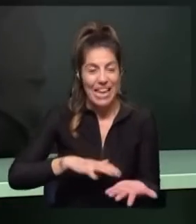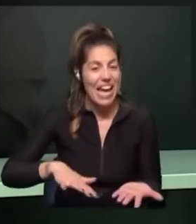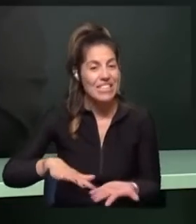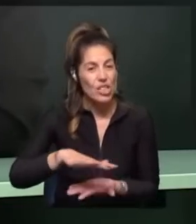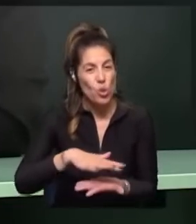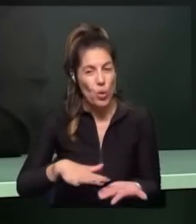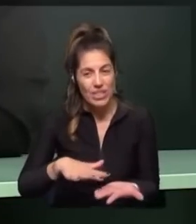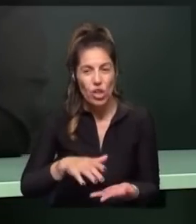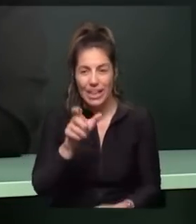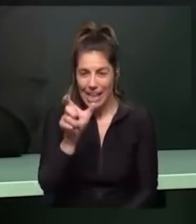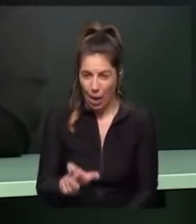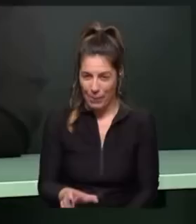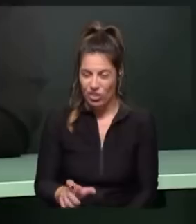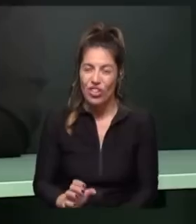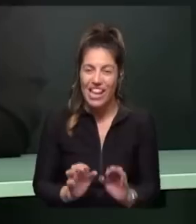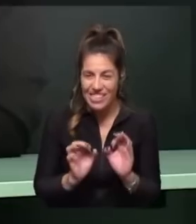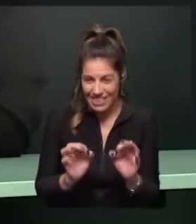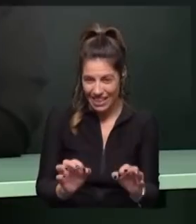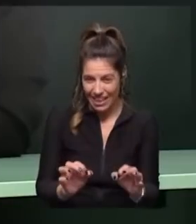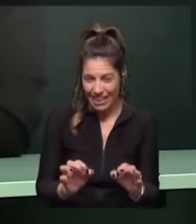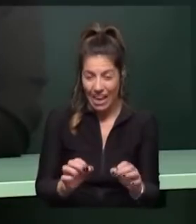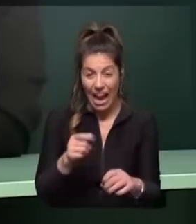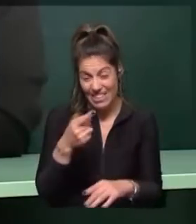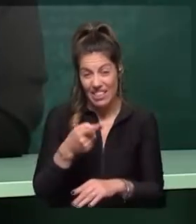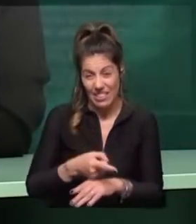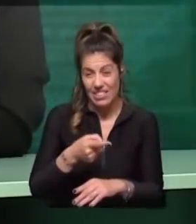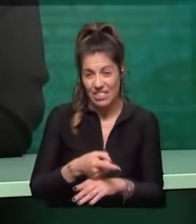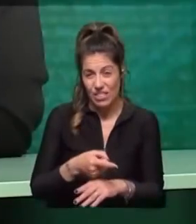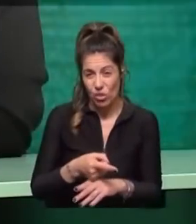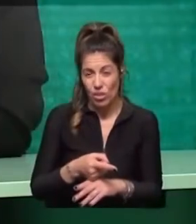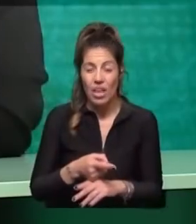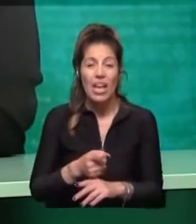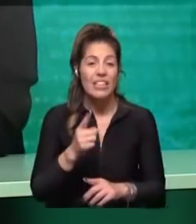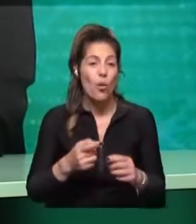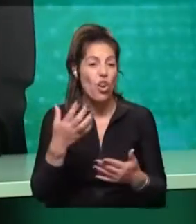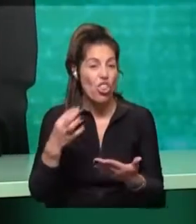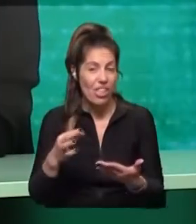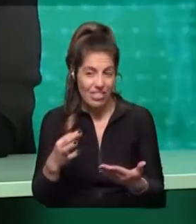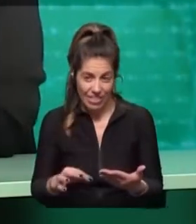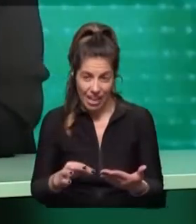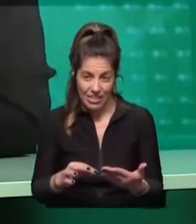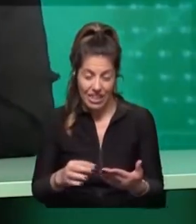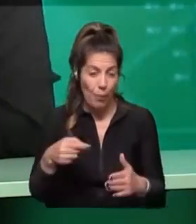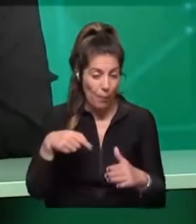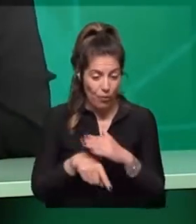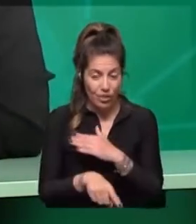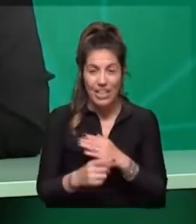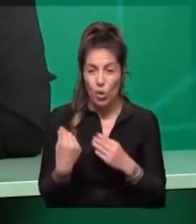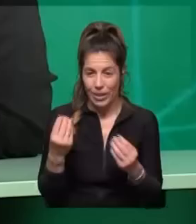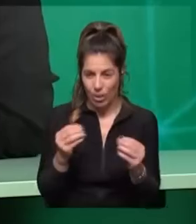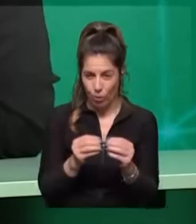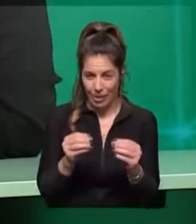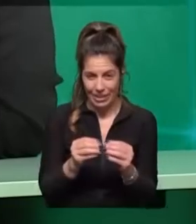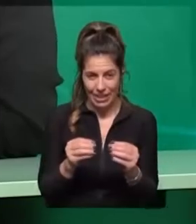además en las que las personas llegan a tomar una decisión como esta y algunos detalles de los que nos va a profundizar nuestra compañera